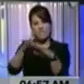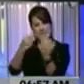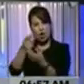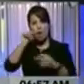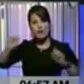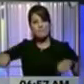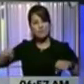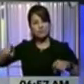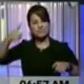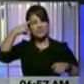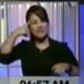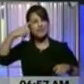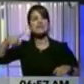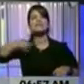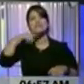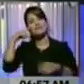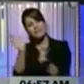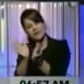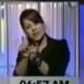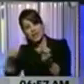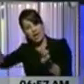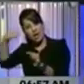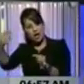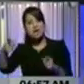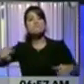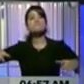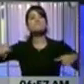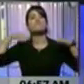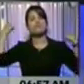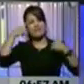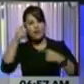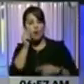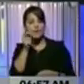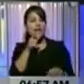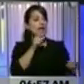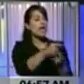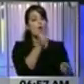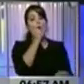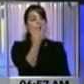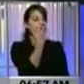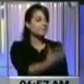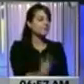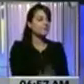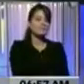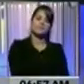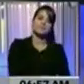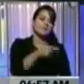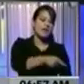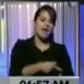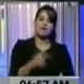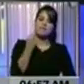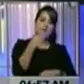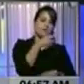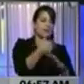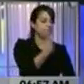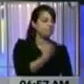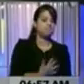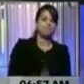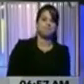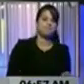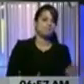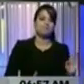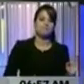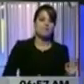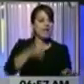del camarada que falleció en la esquina de aquí arriba, degollado por una guaya, el malnacido que presidió hoy la Asamblea Nacional. Viven ahí los señores de la